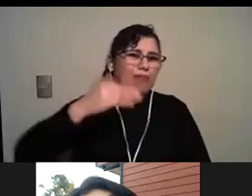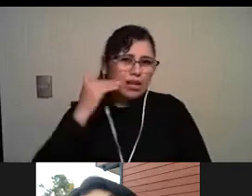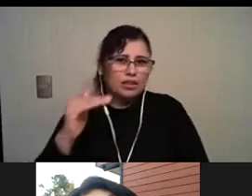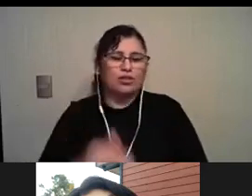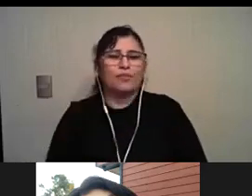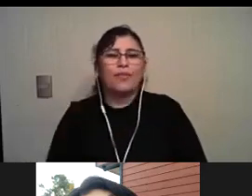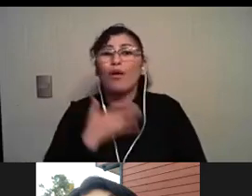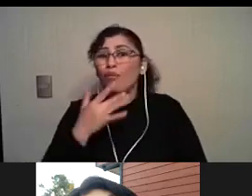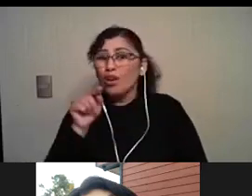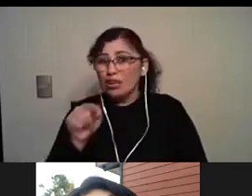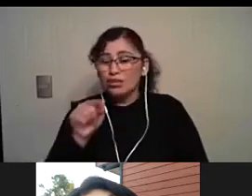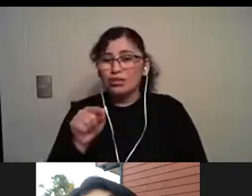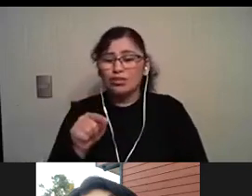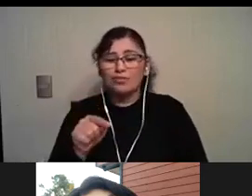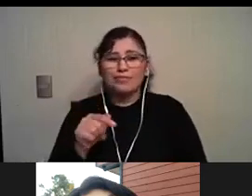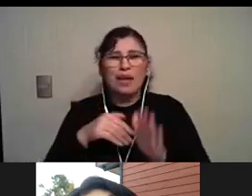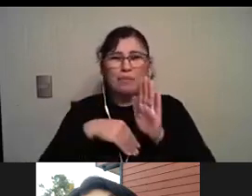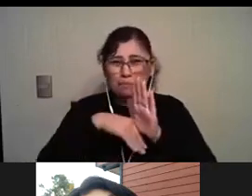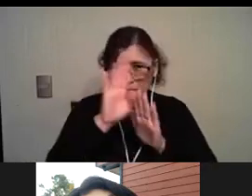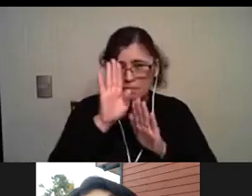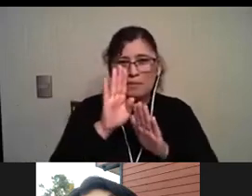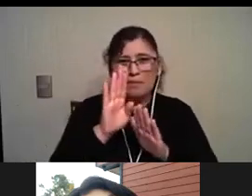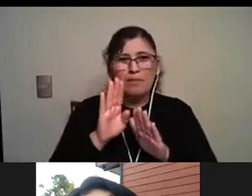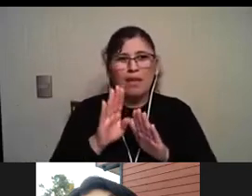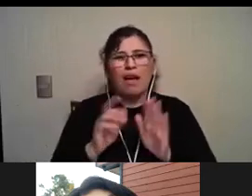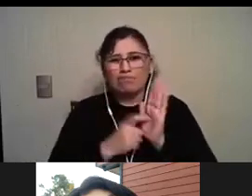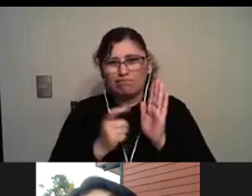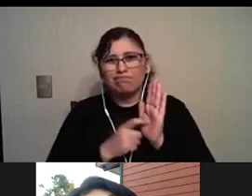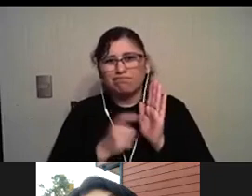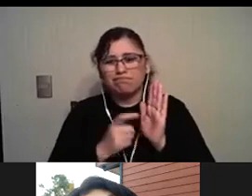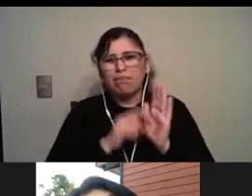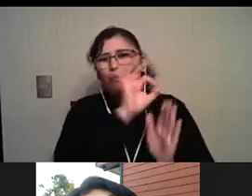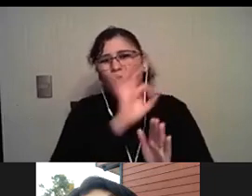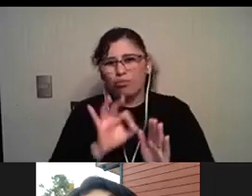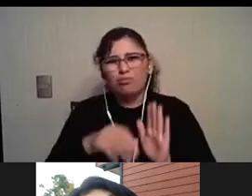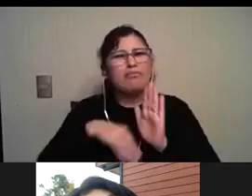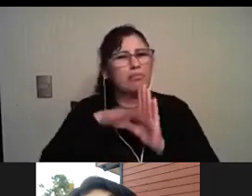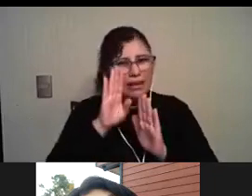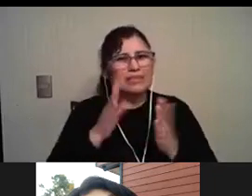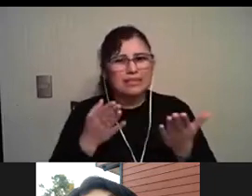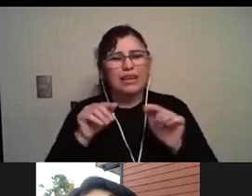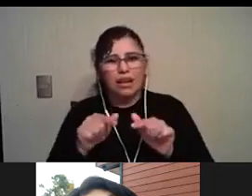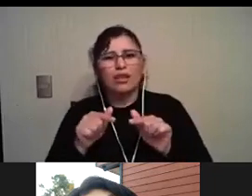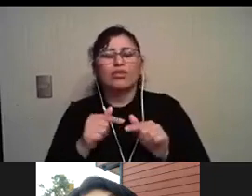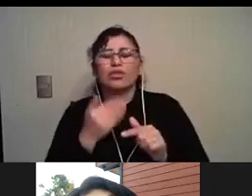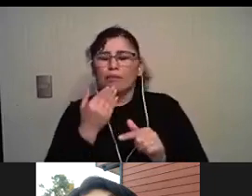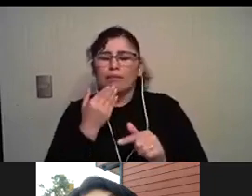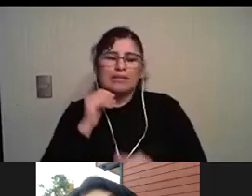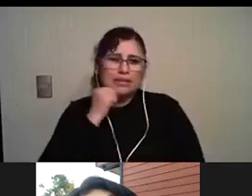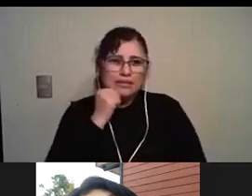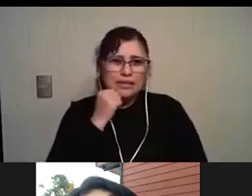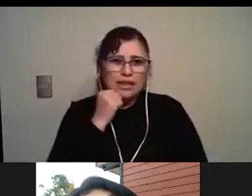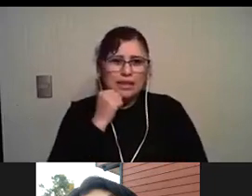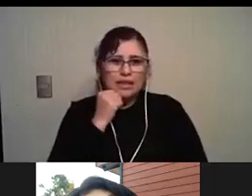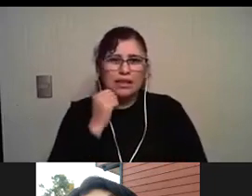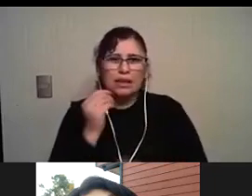Porque son los que presentan en gran medida mayor prevalencia en la población y los que significan mayor cantidad